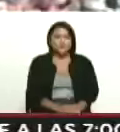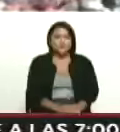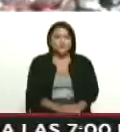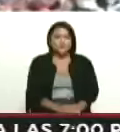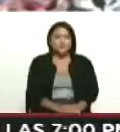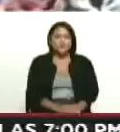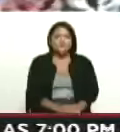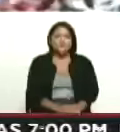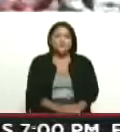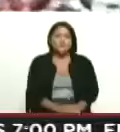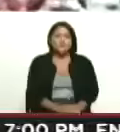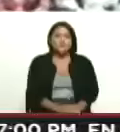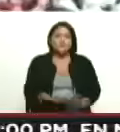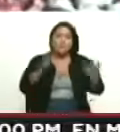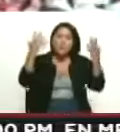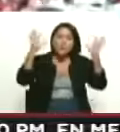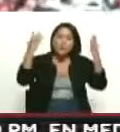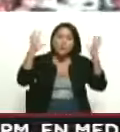Caracas.